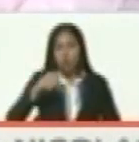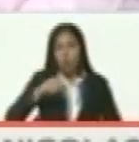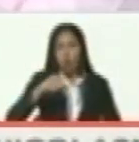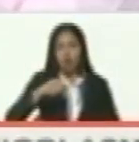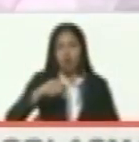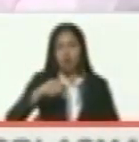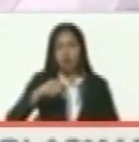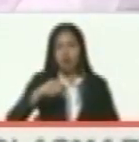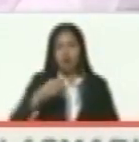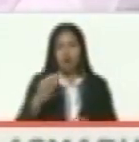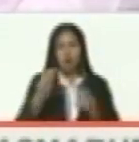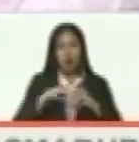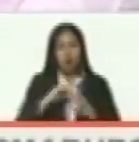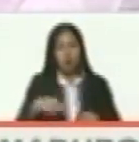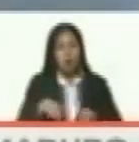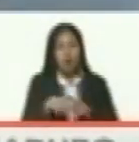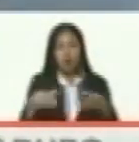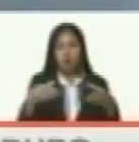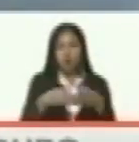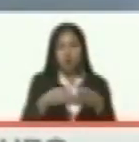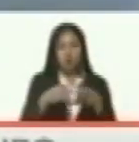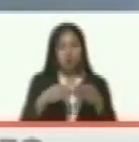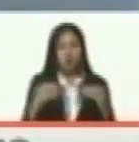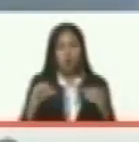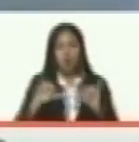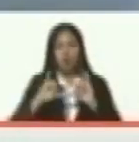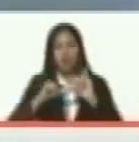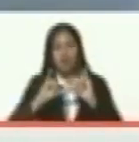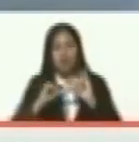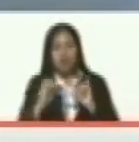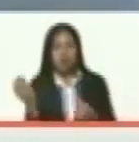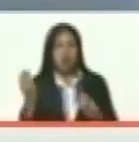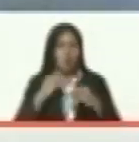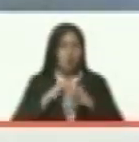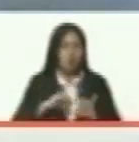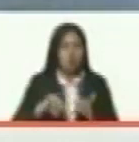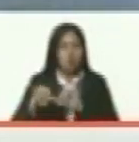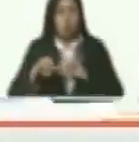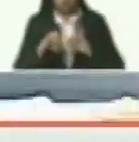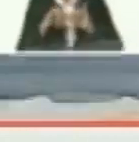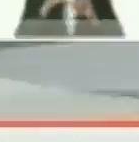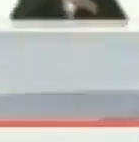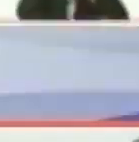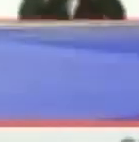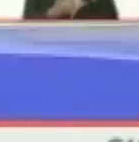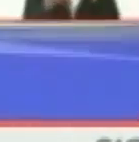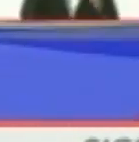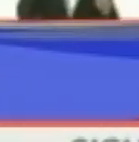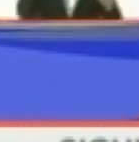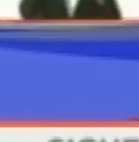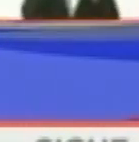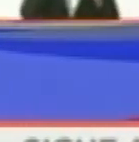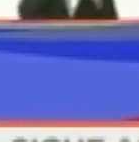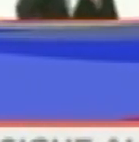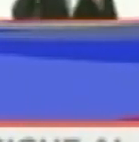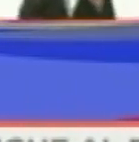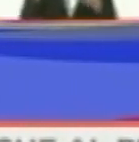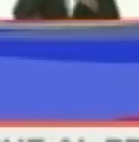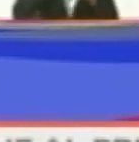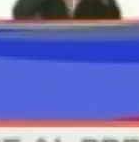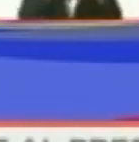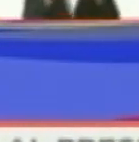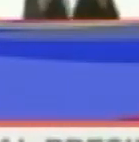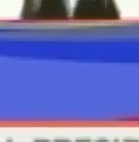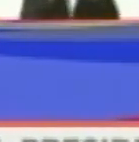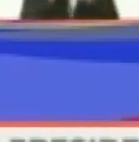de hacer una reunión. Todos los ingenieros coinciden que, de acuerdo a los planes previstos, la planificación,